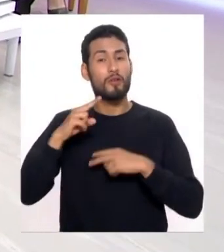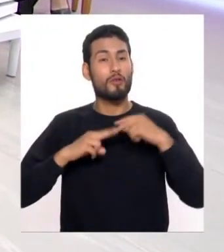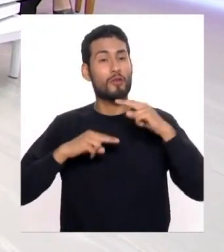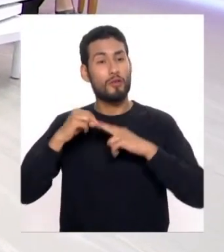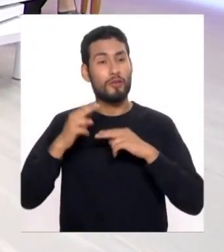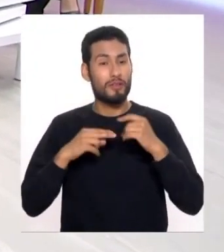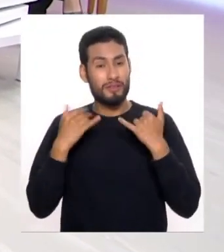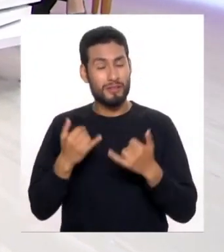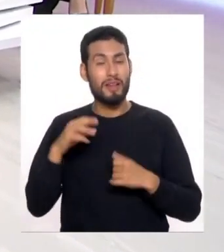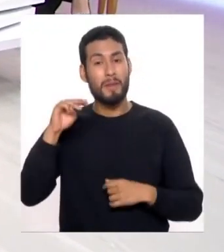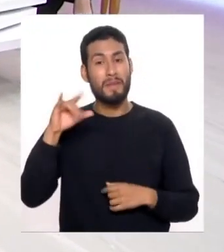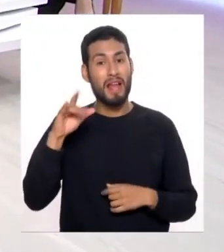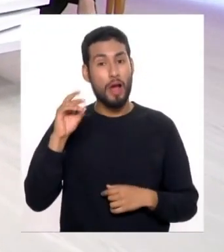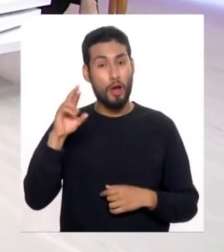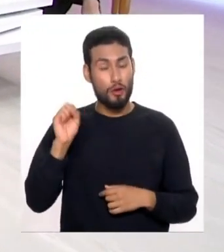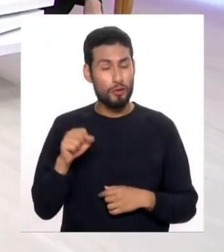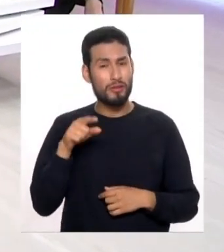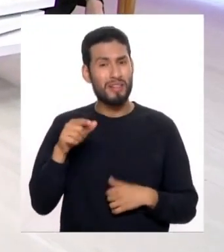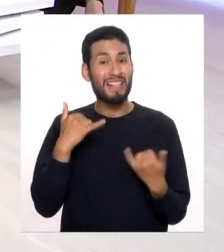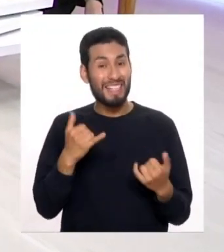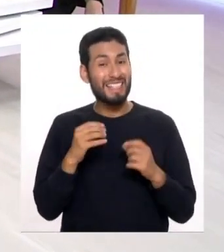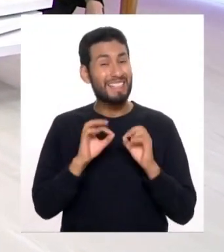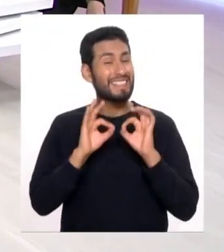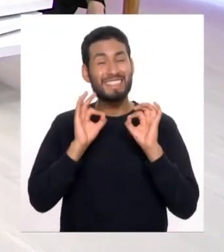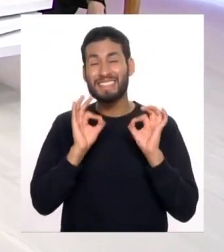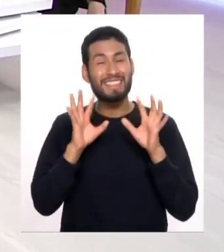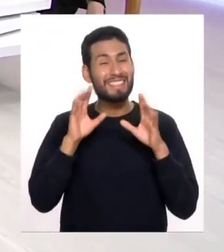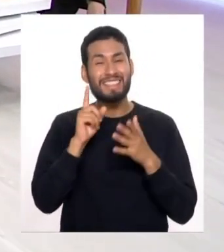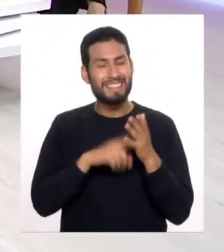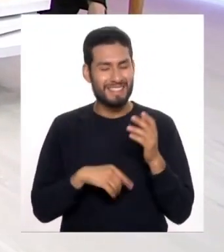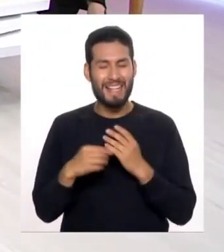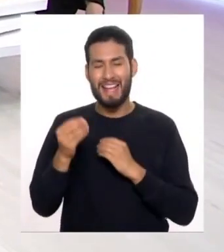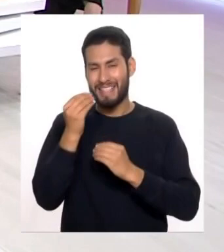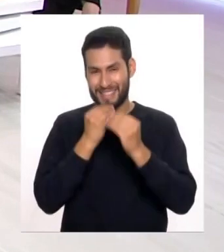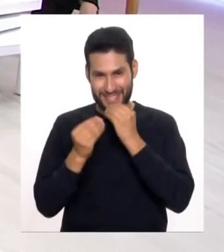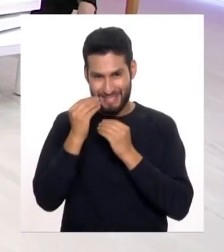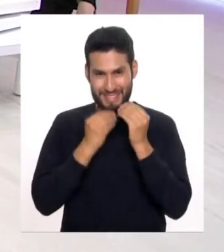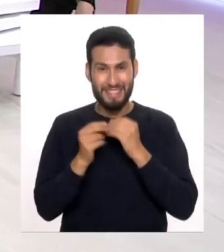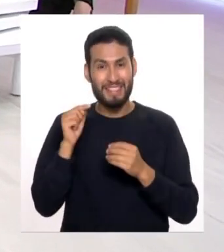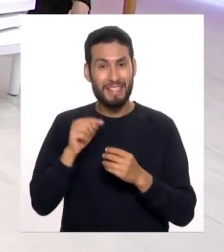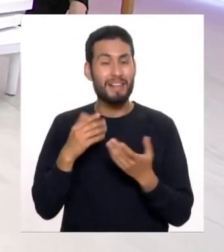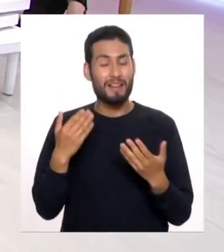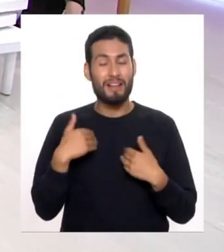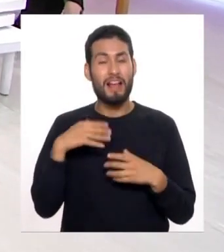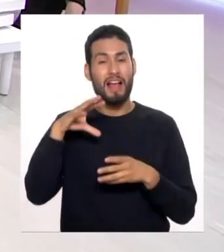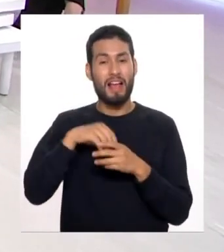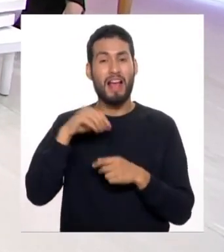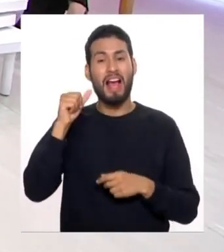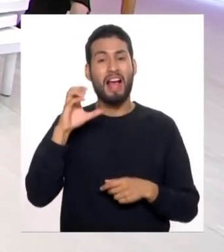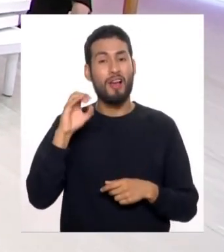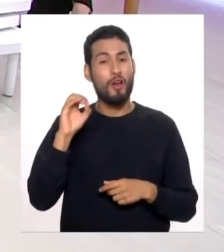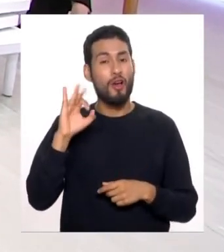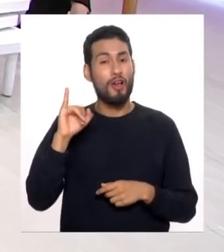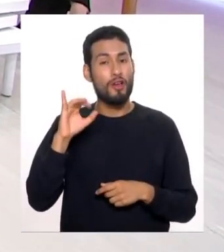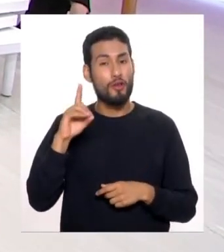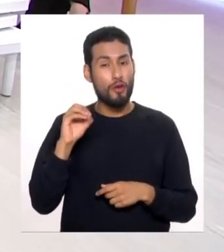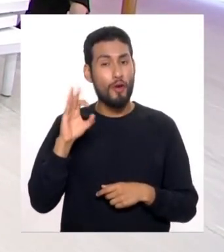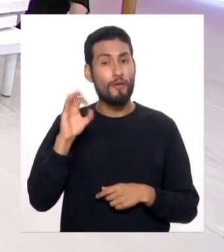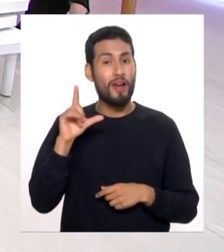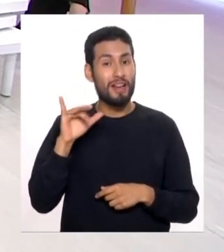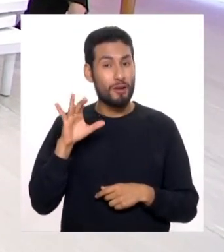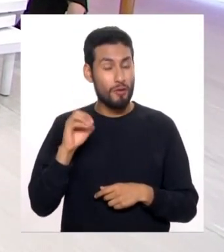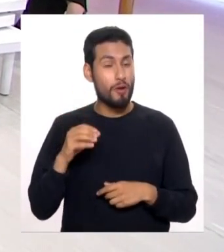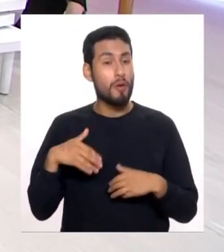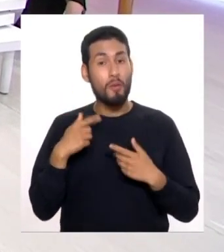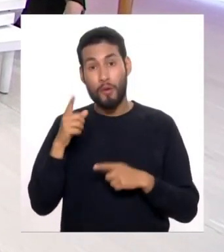nutricional, correcto, con Milagros Aburto, para hablar casualmente de esa alimentación que cuenta con ácido fólico y que quizá toda